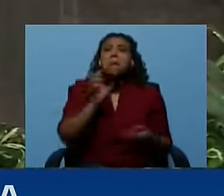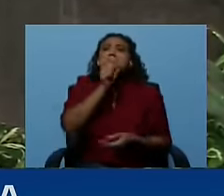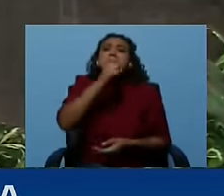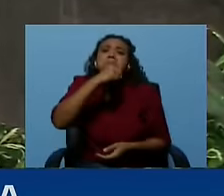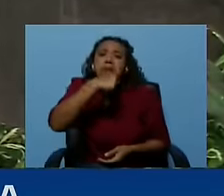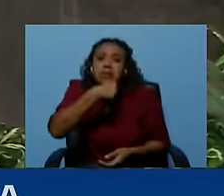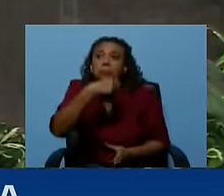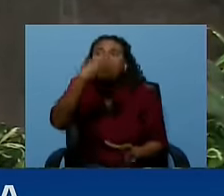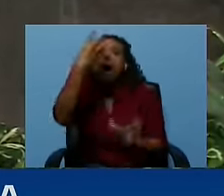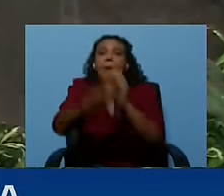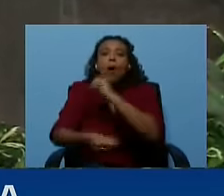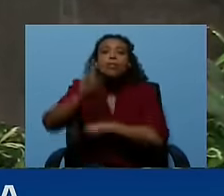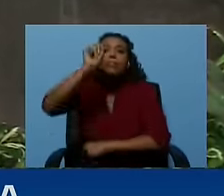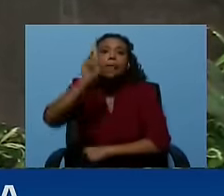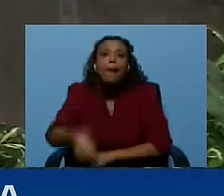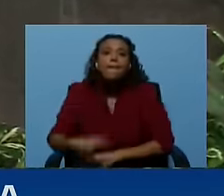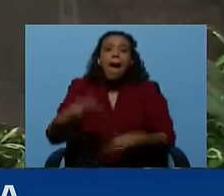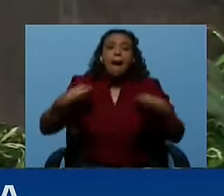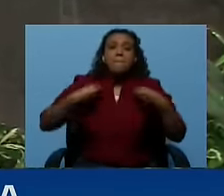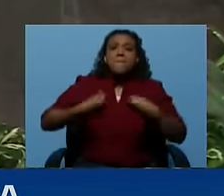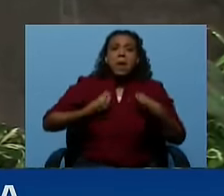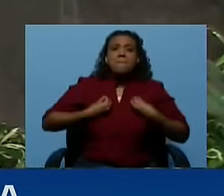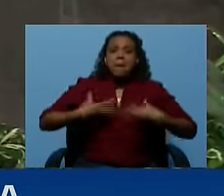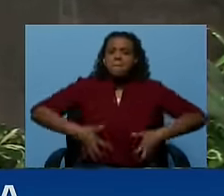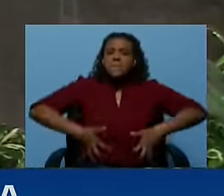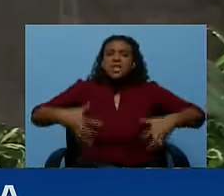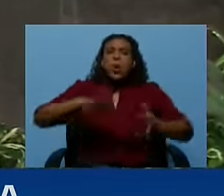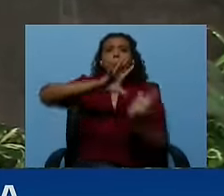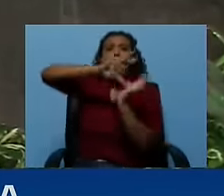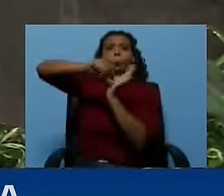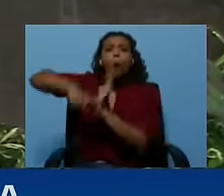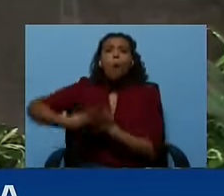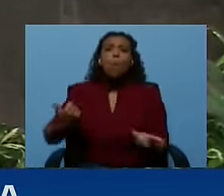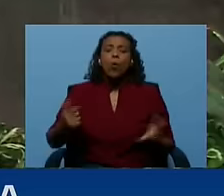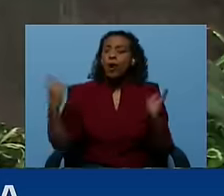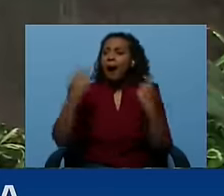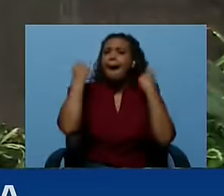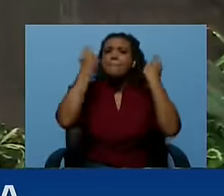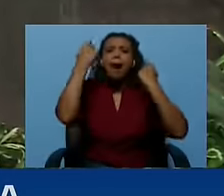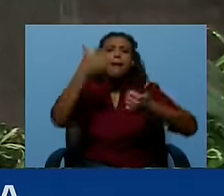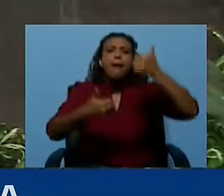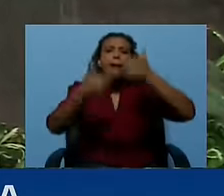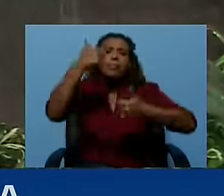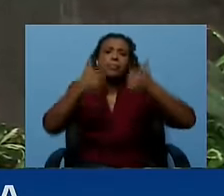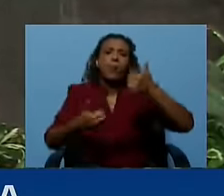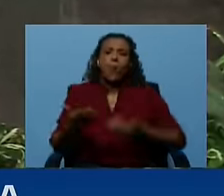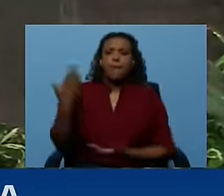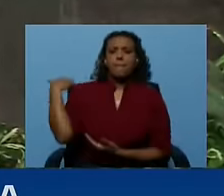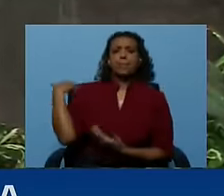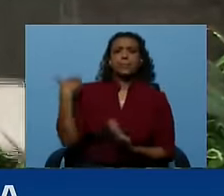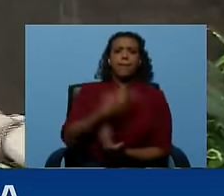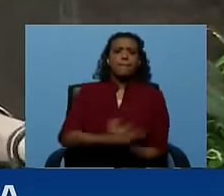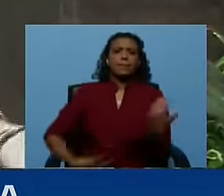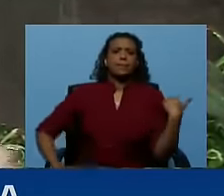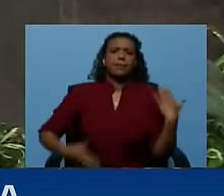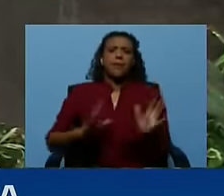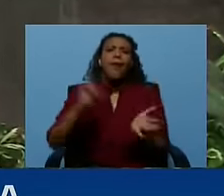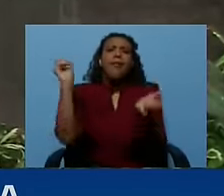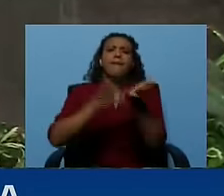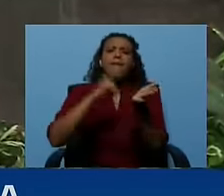viejito se le fue también a vivir los millones que se robó en la campaña. Es la